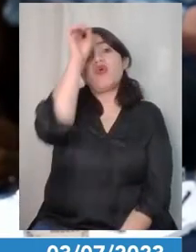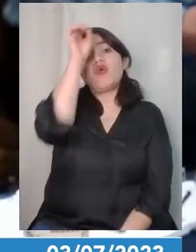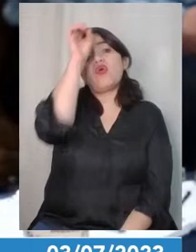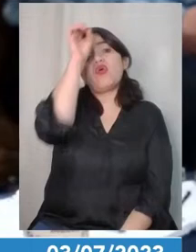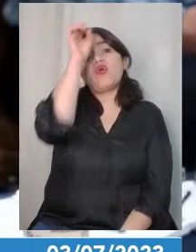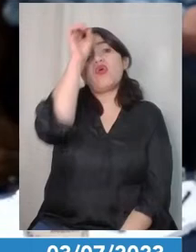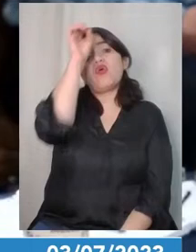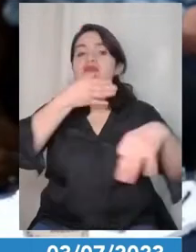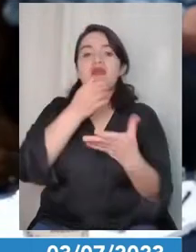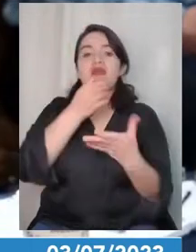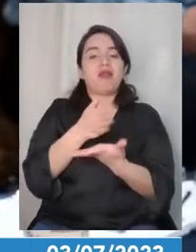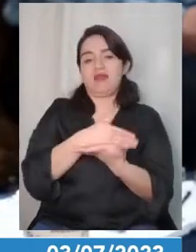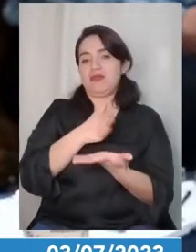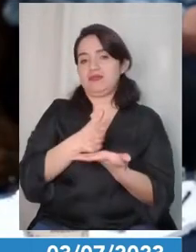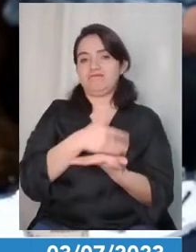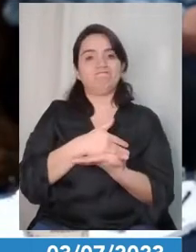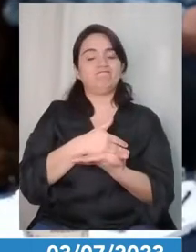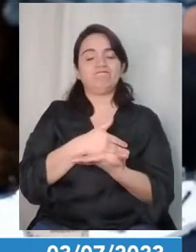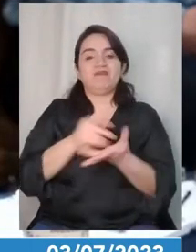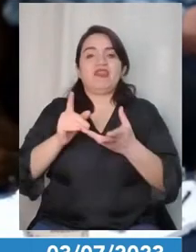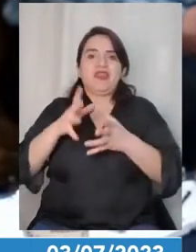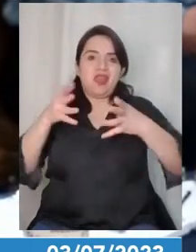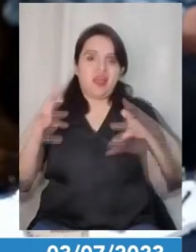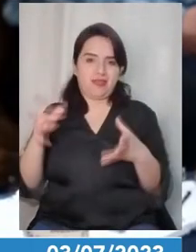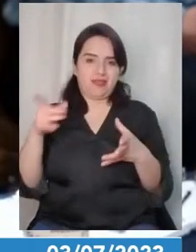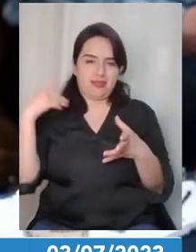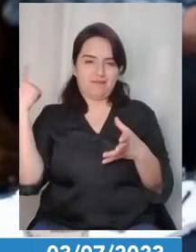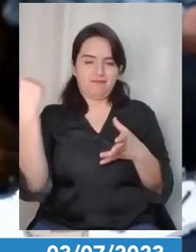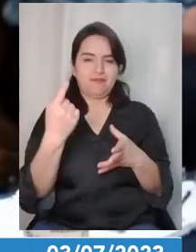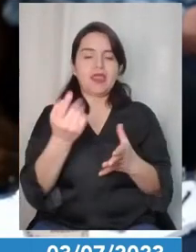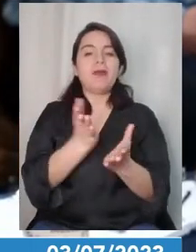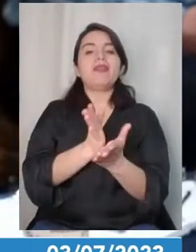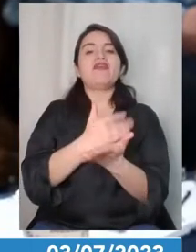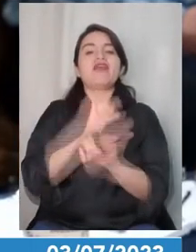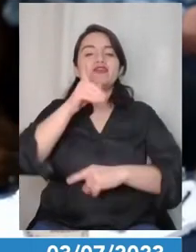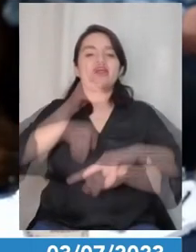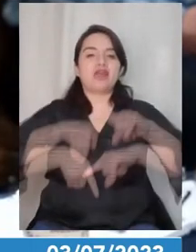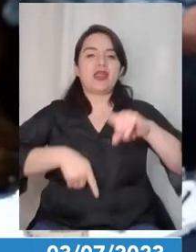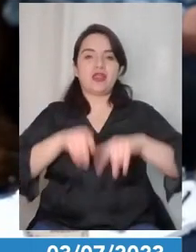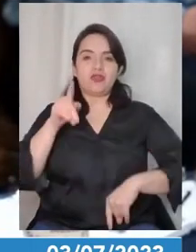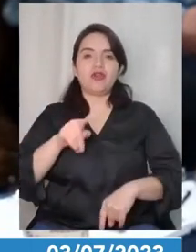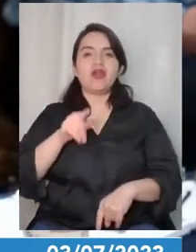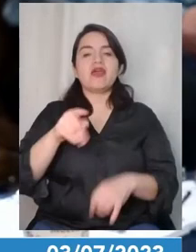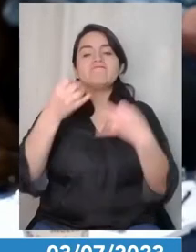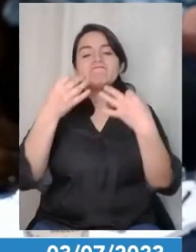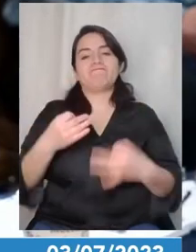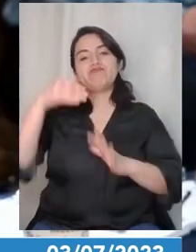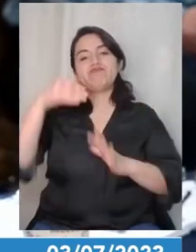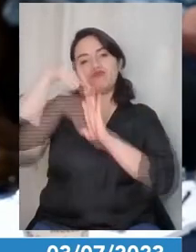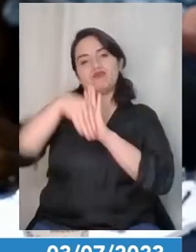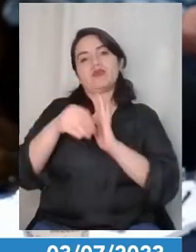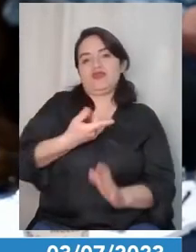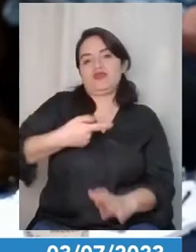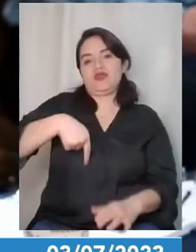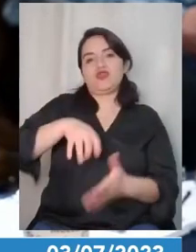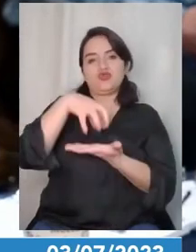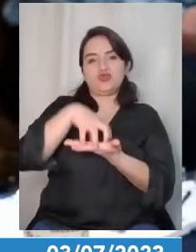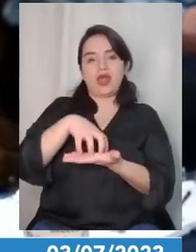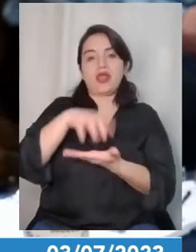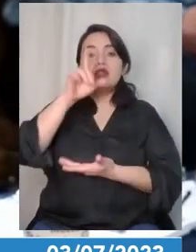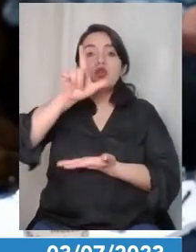amplios de planificación territorial, y eso efectivamente ha ido en desmero de nuestras ciudades y de los espacios que hemos habitado y que se deben habitar, por